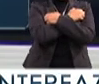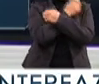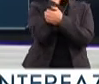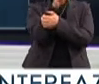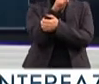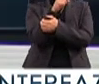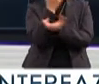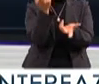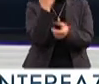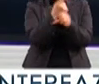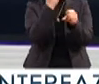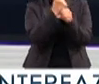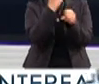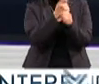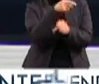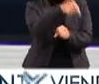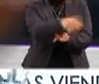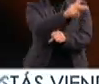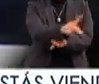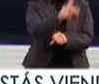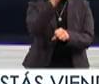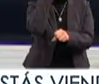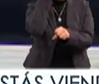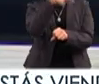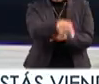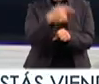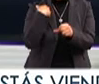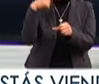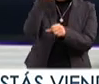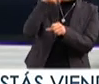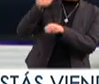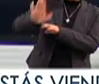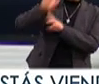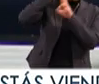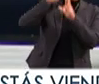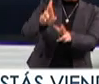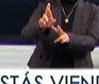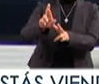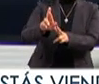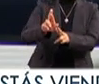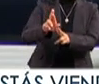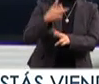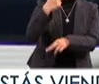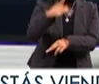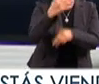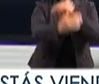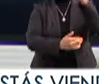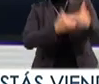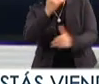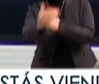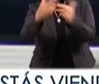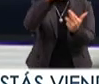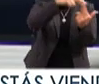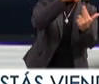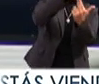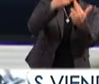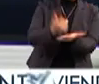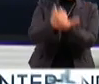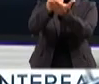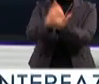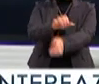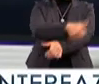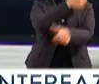para empezar con los pueblos indígenas, con las lenguas indígenas, con nuestro desarrollo regional y así